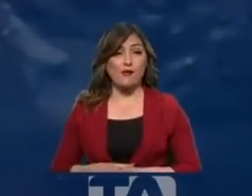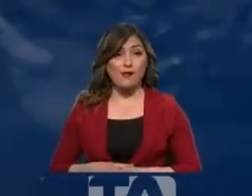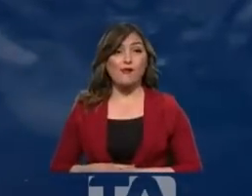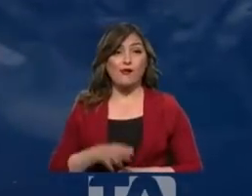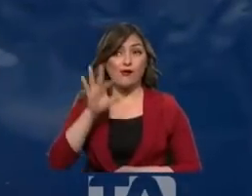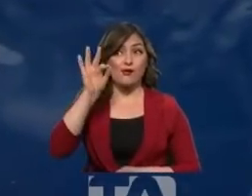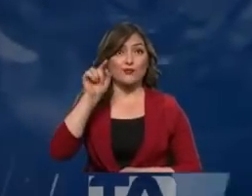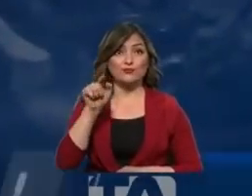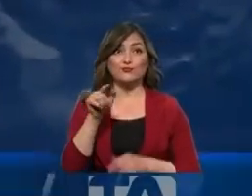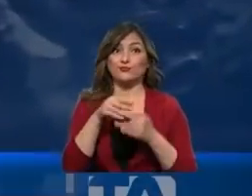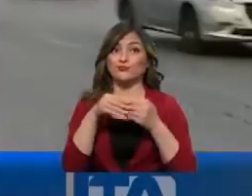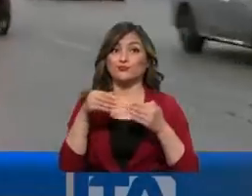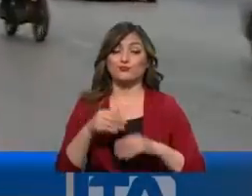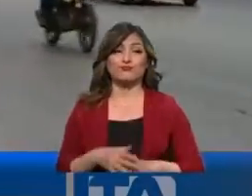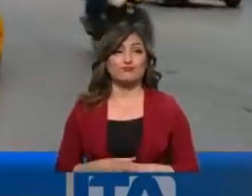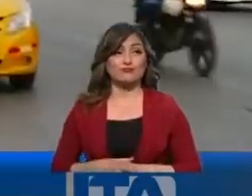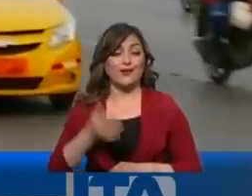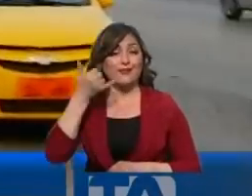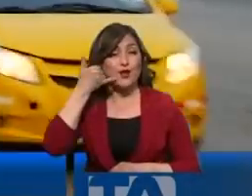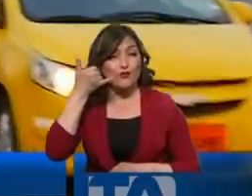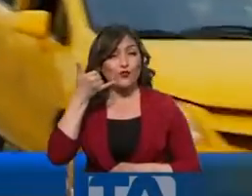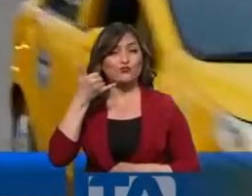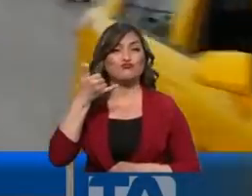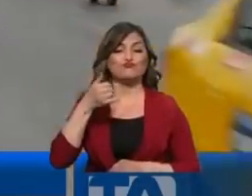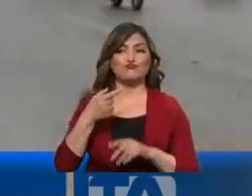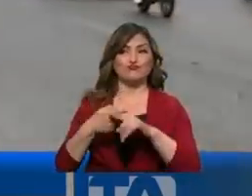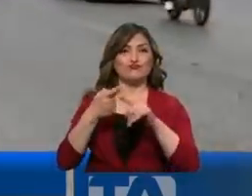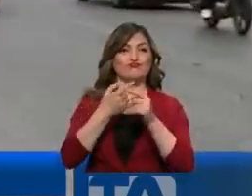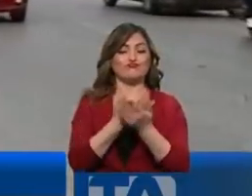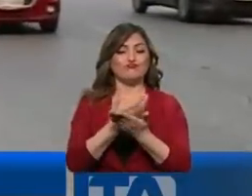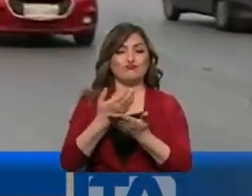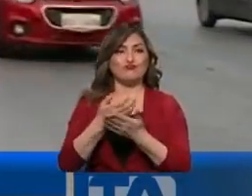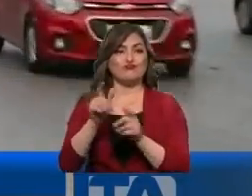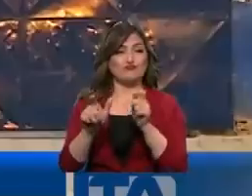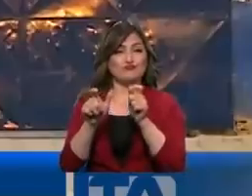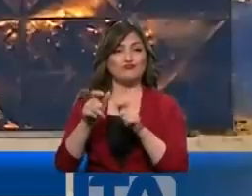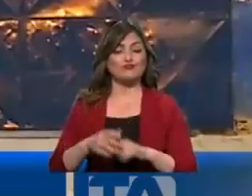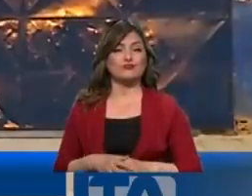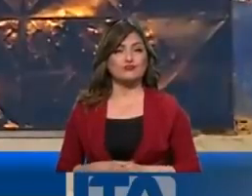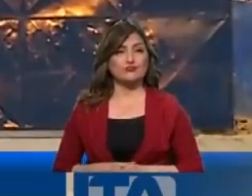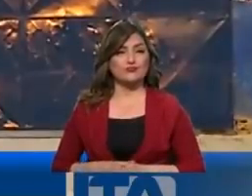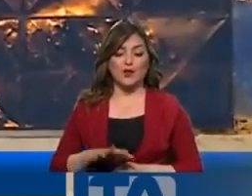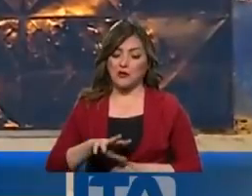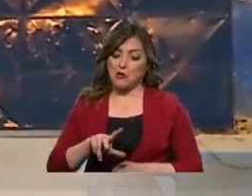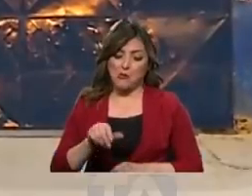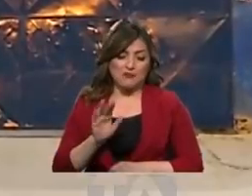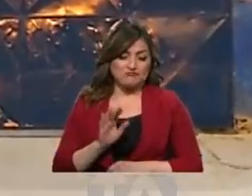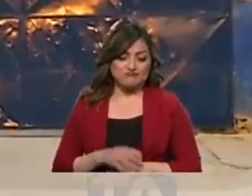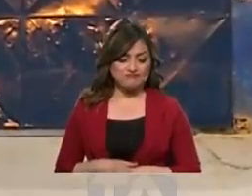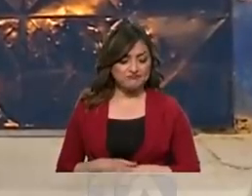de $9,000, además de teléfonos celulares y otras pertenencias de los usuarios. Nos robaron nada más.